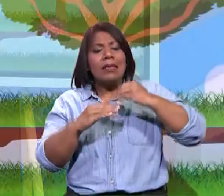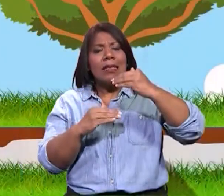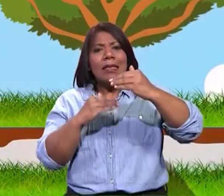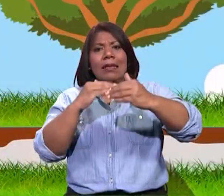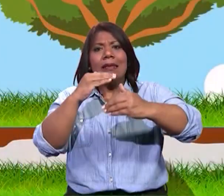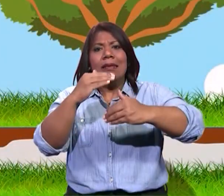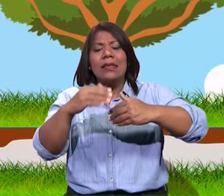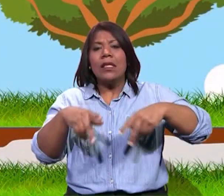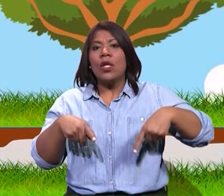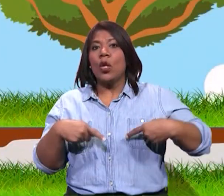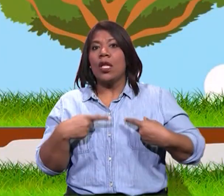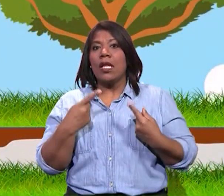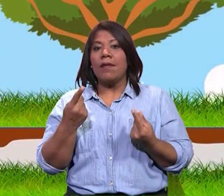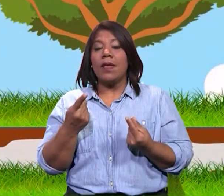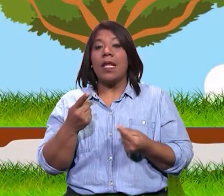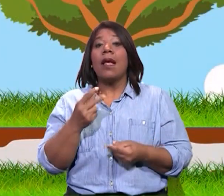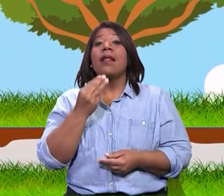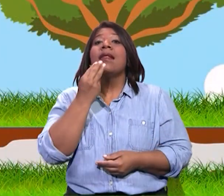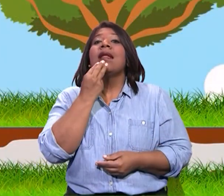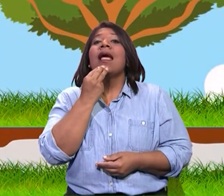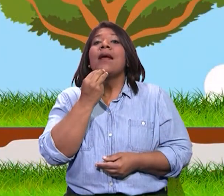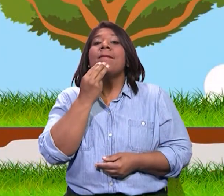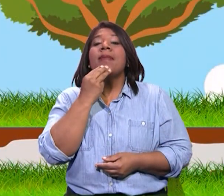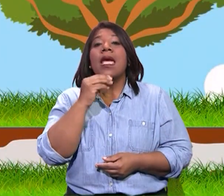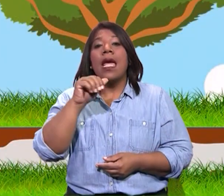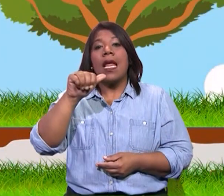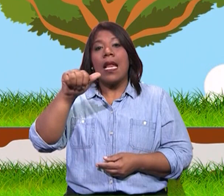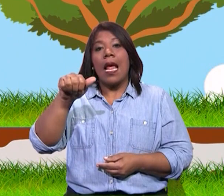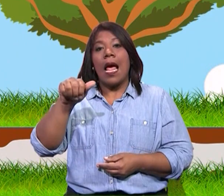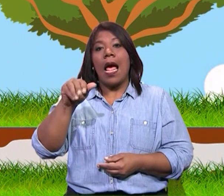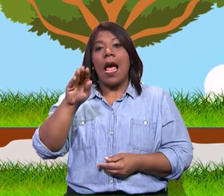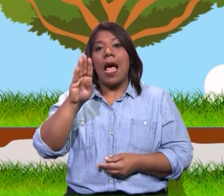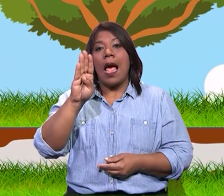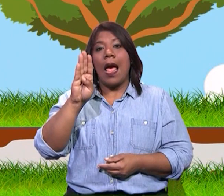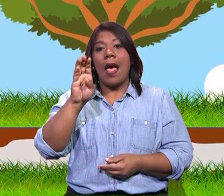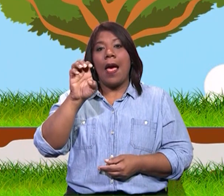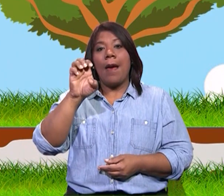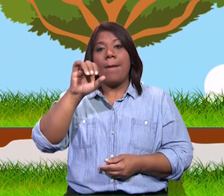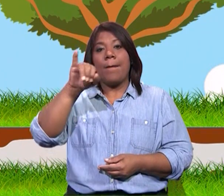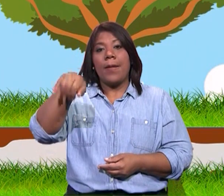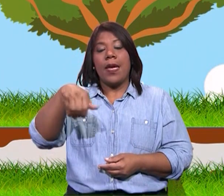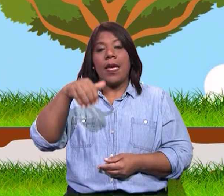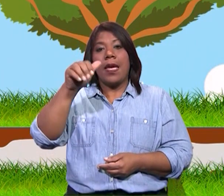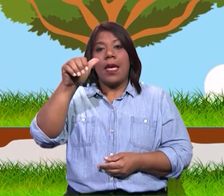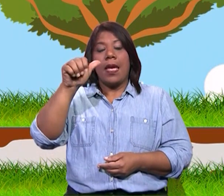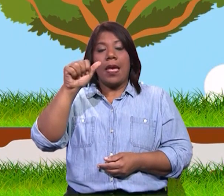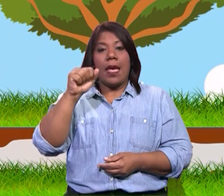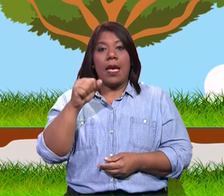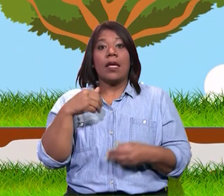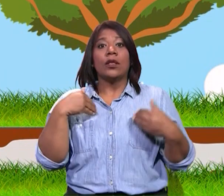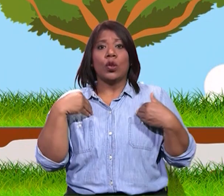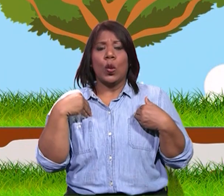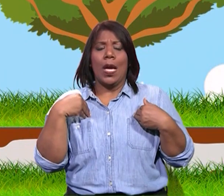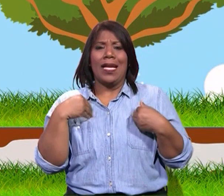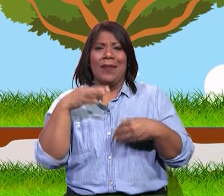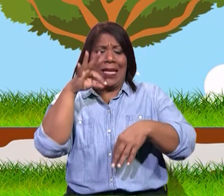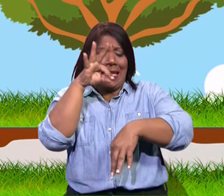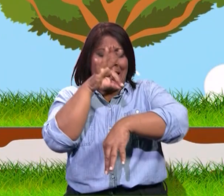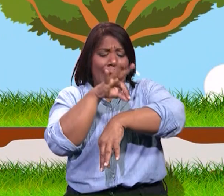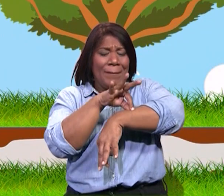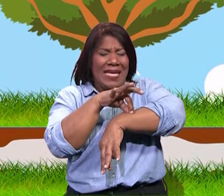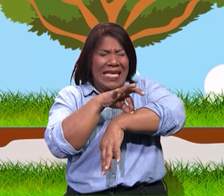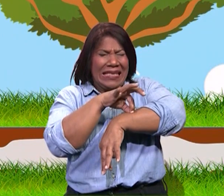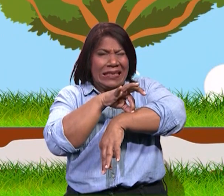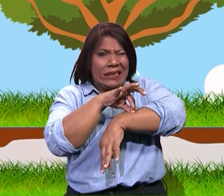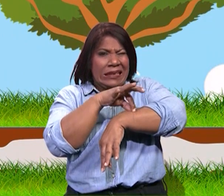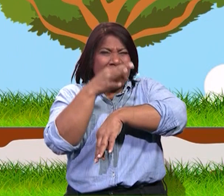abejas que producen ¿qué cosa? La miel, ¿verdad? La miel que consumimos, aunque son animales un poco peligrosos. En el caso